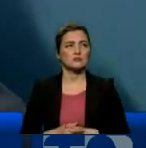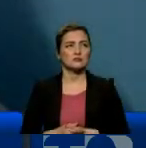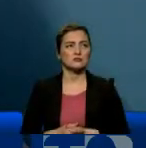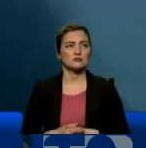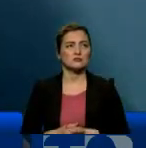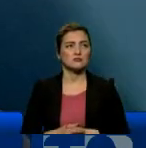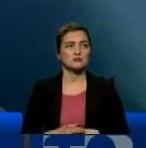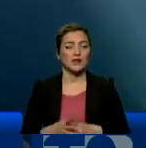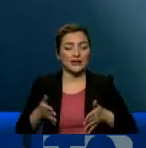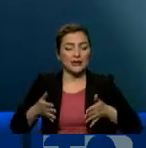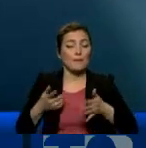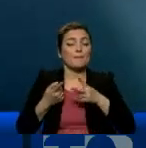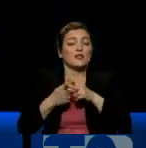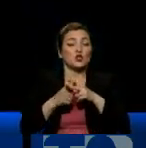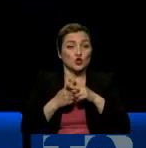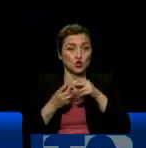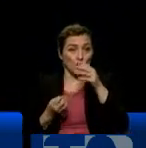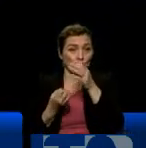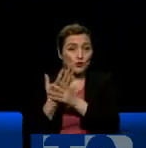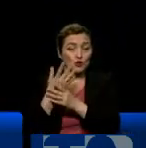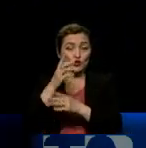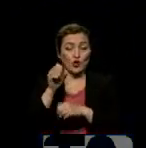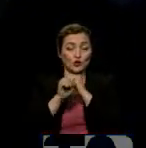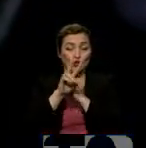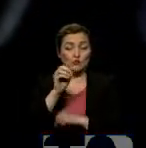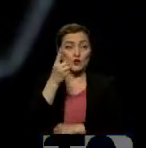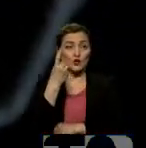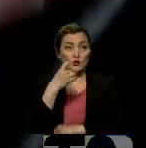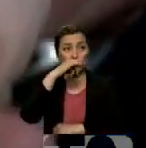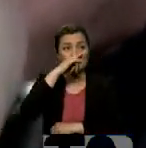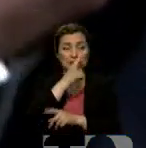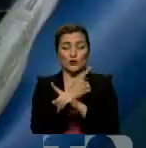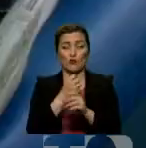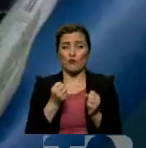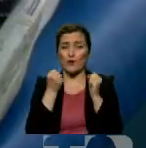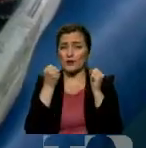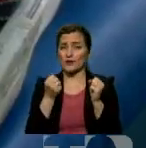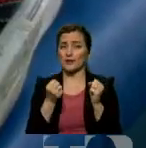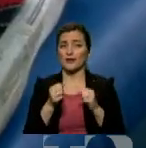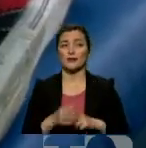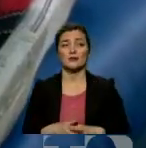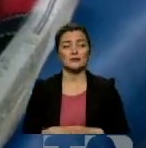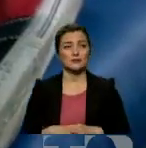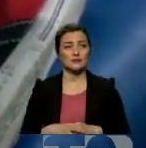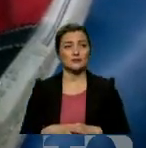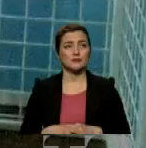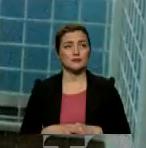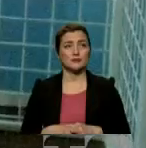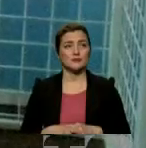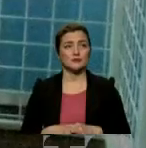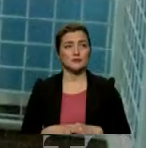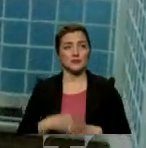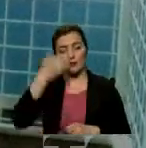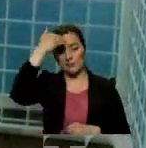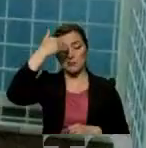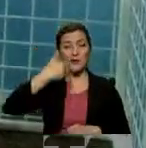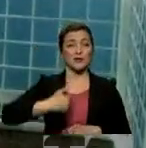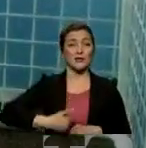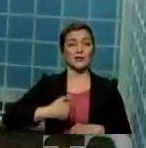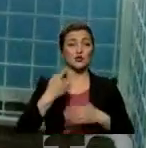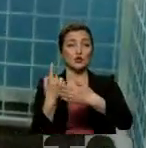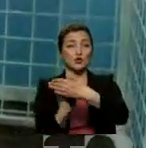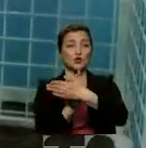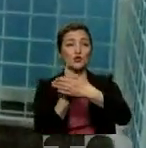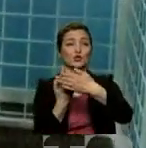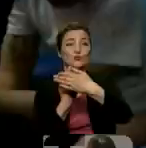Aquí, desde que nació la Fundación 2011, llegan niños con discapacidades severas como parálisis cerebral,